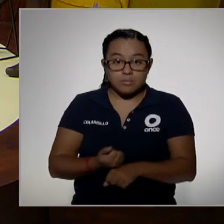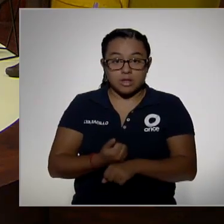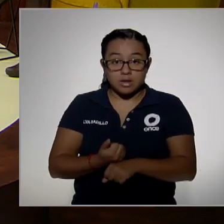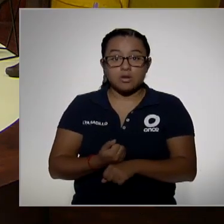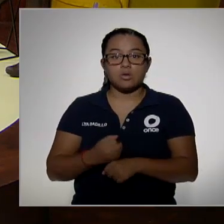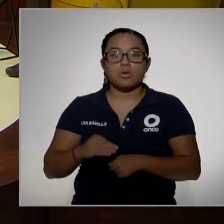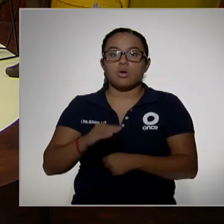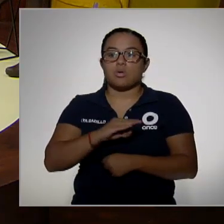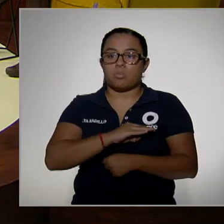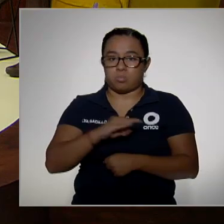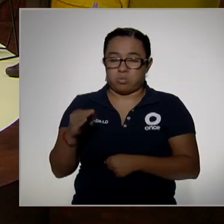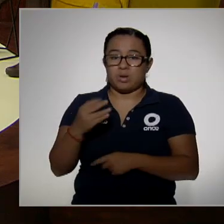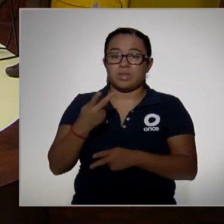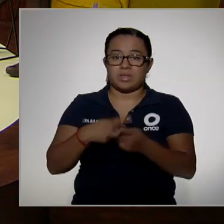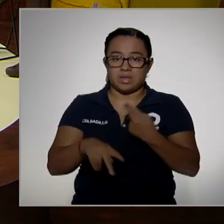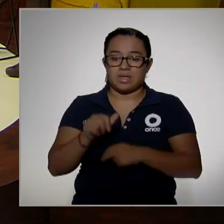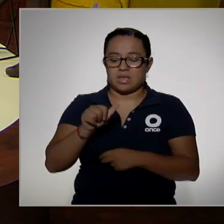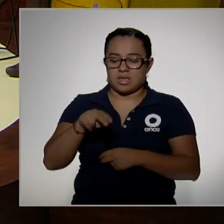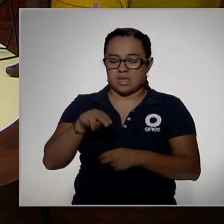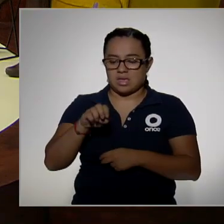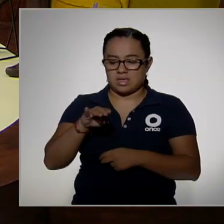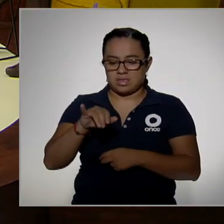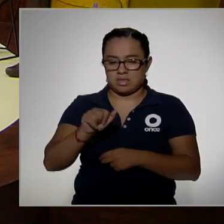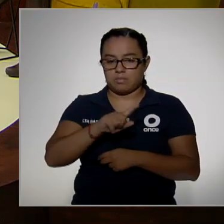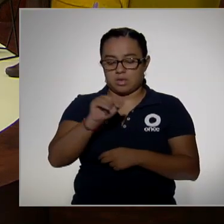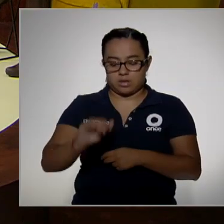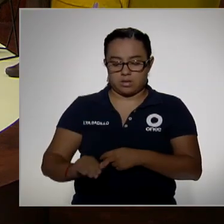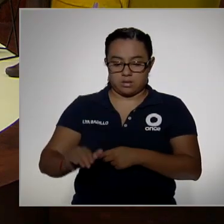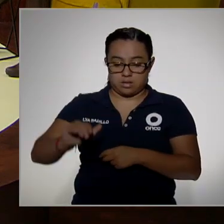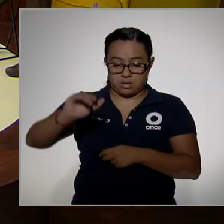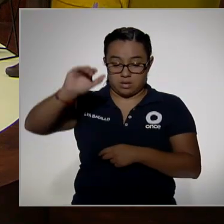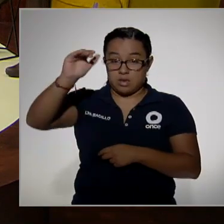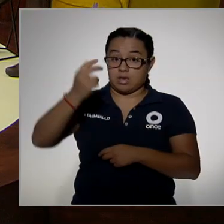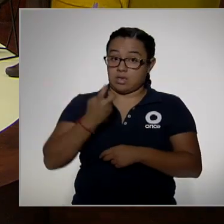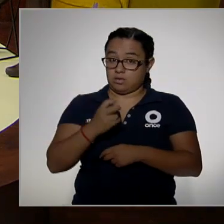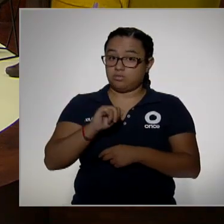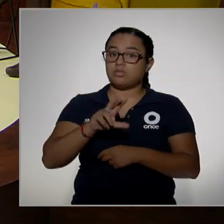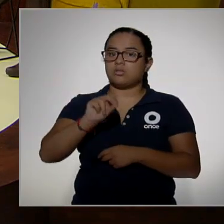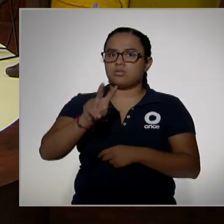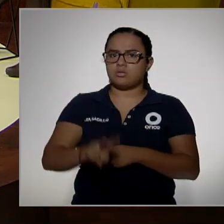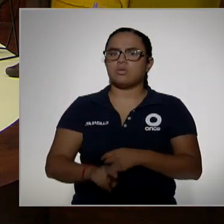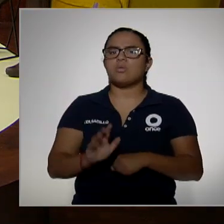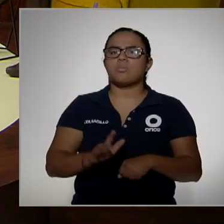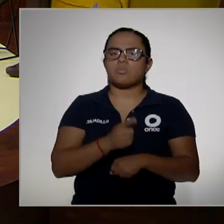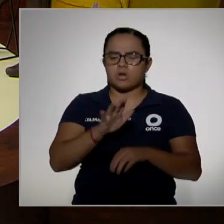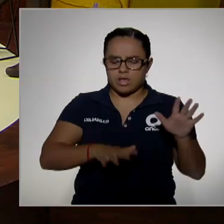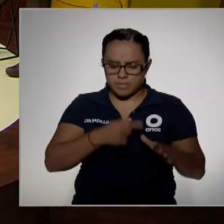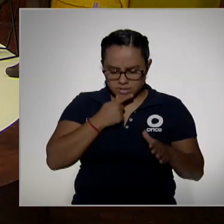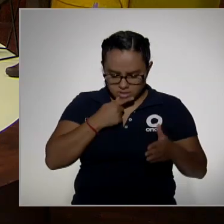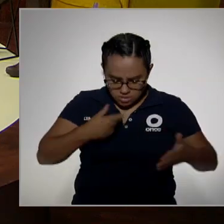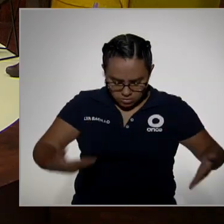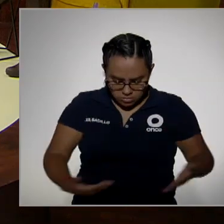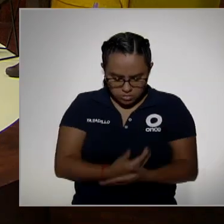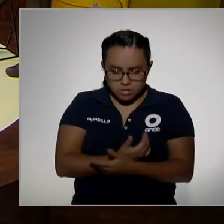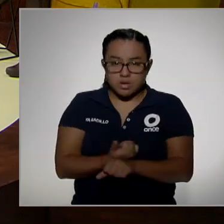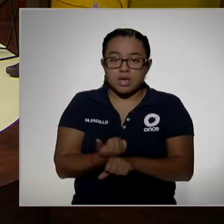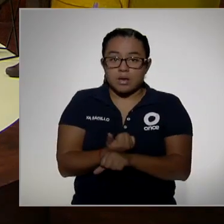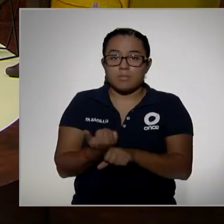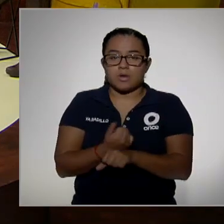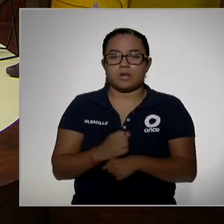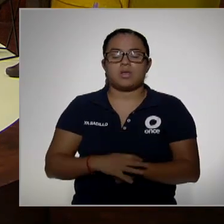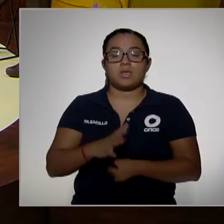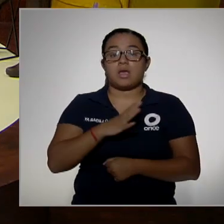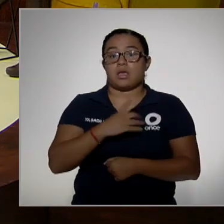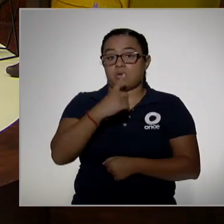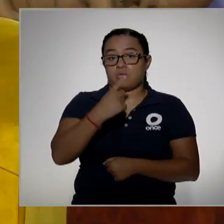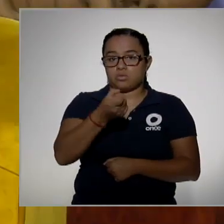a padecer un tipo de anemia en la edad adulta esto es verdad porque los niños nacen amarillos y si hay algún fármaco